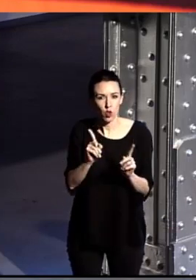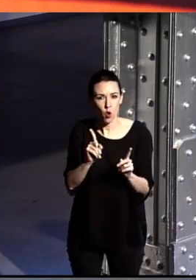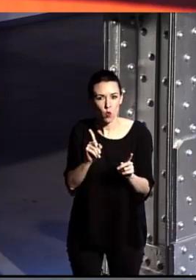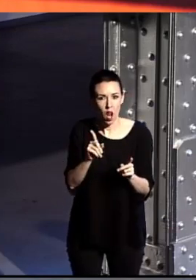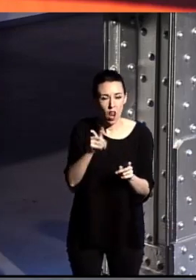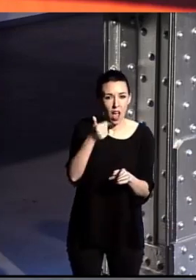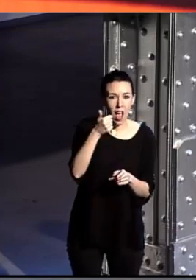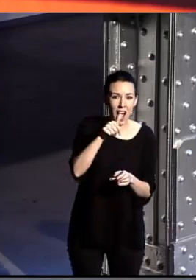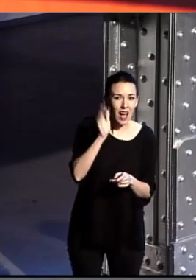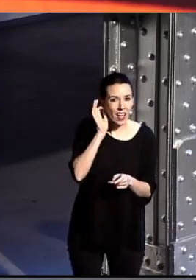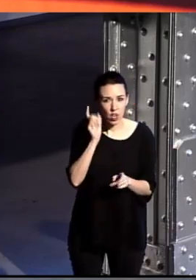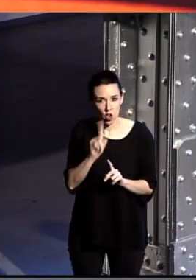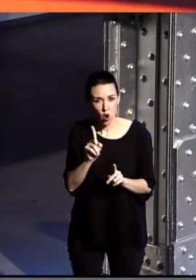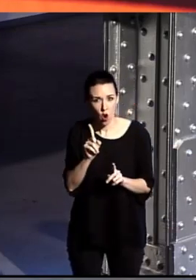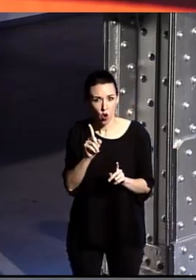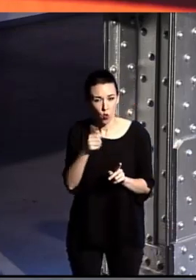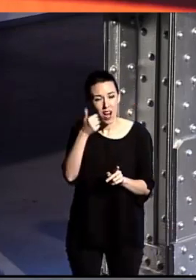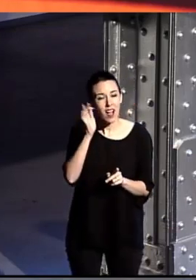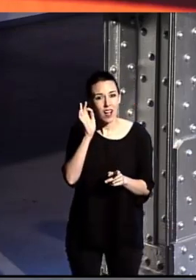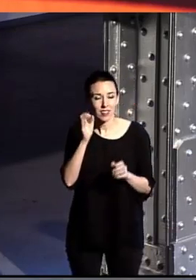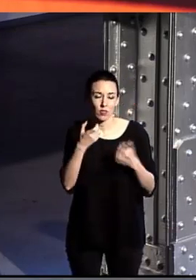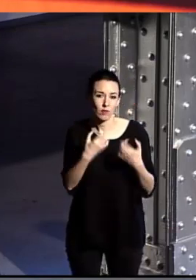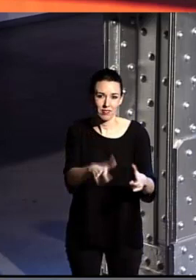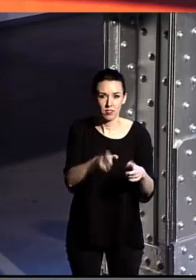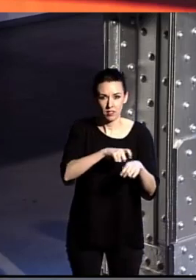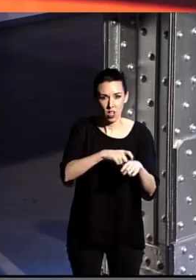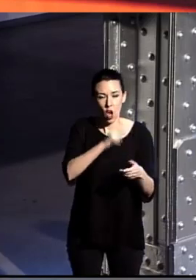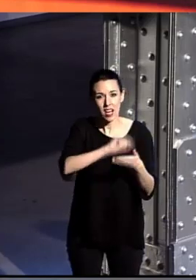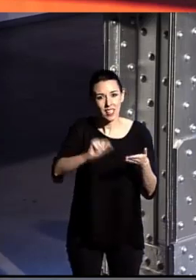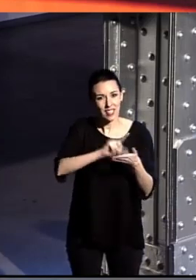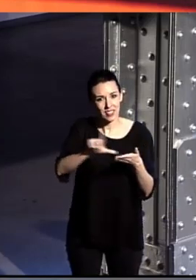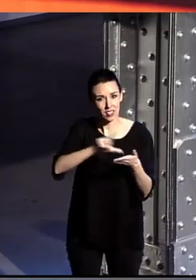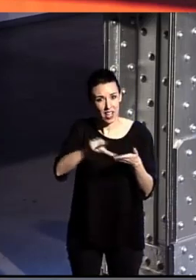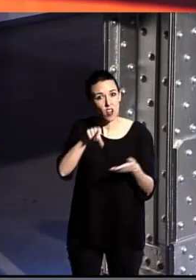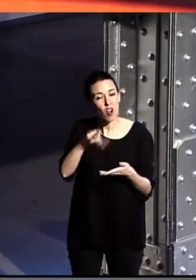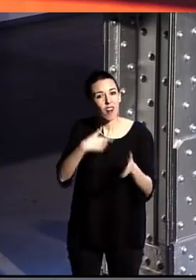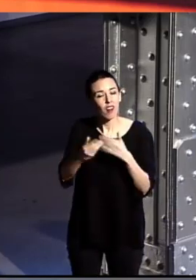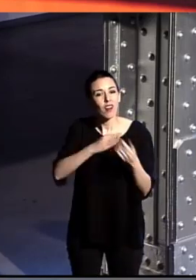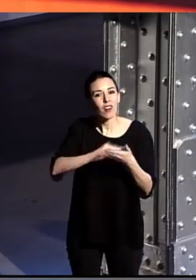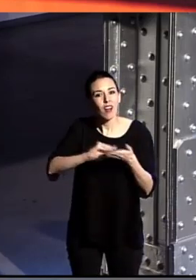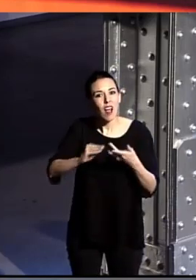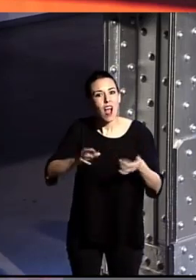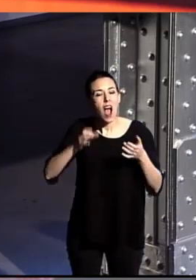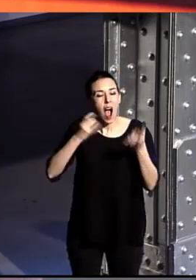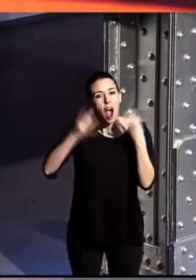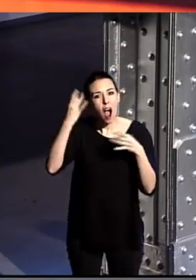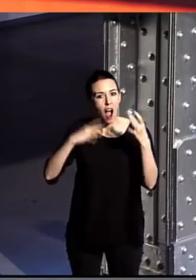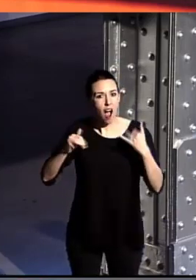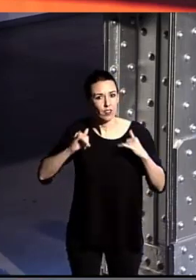no el género de las mujeres, sino el género literario en el que trabajó Verne, ¿no? O sea, Verne escribía novelas de aventuras. Todos